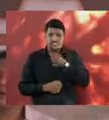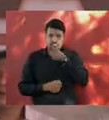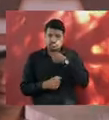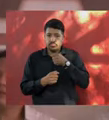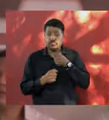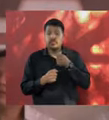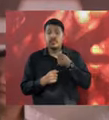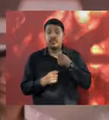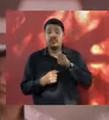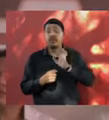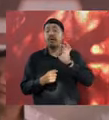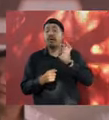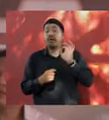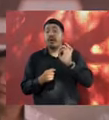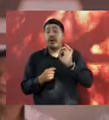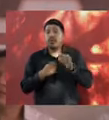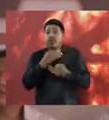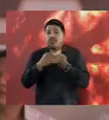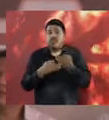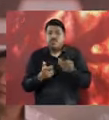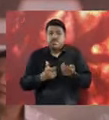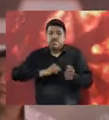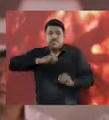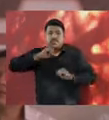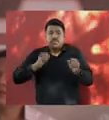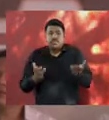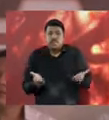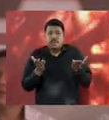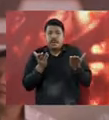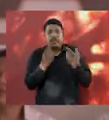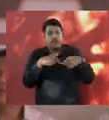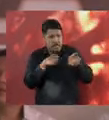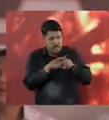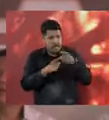de la inflación. Vamos